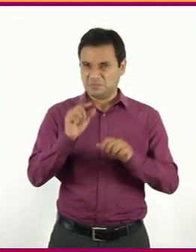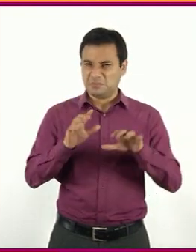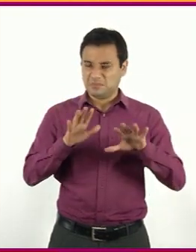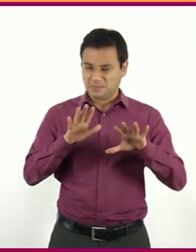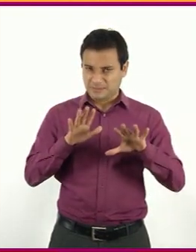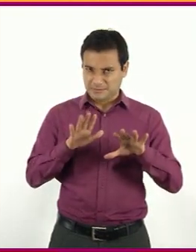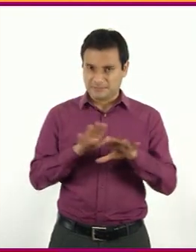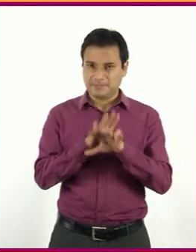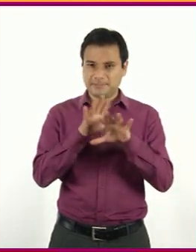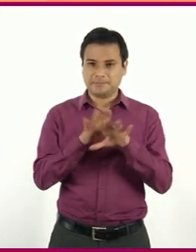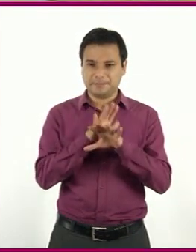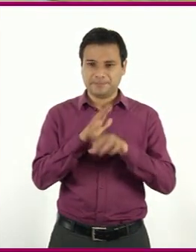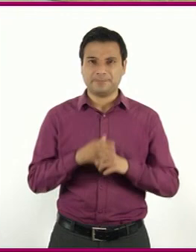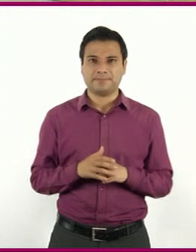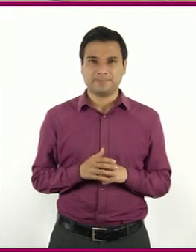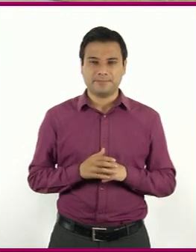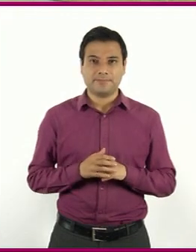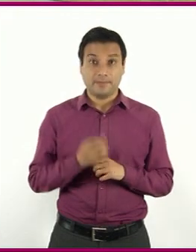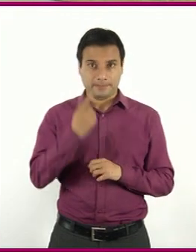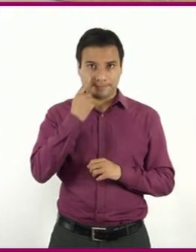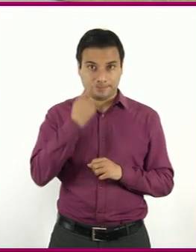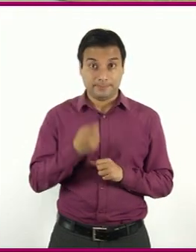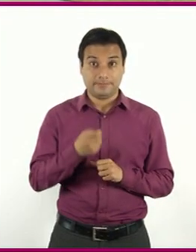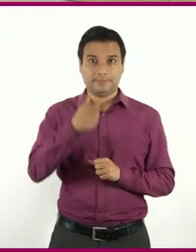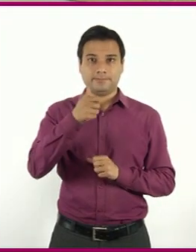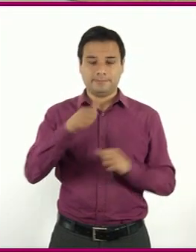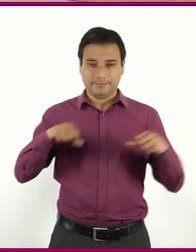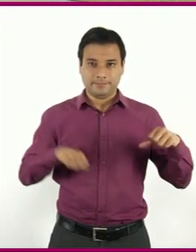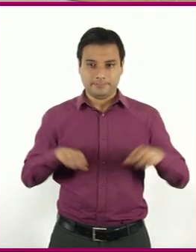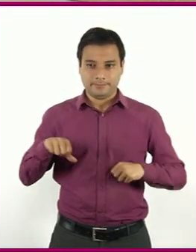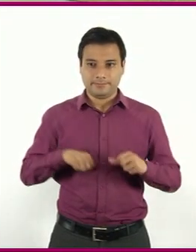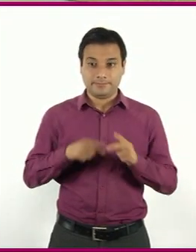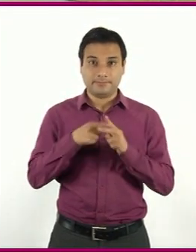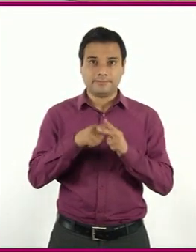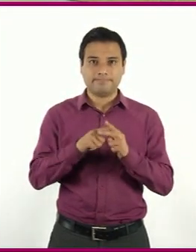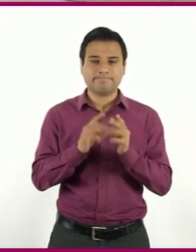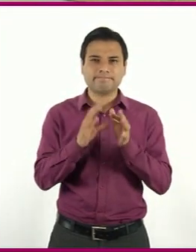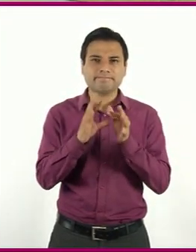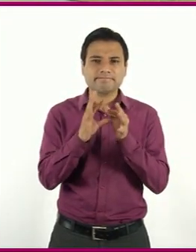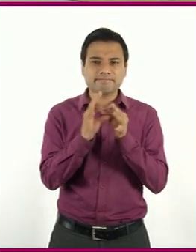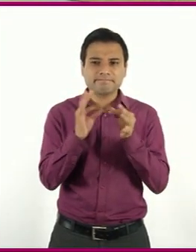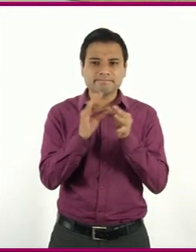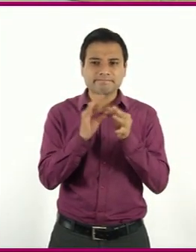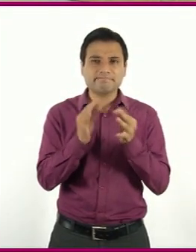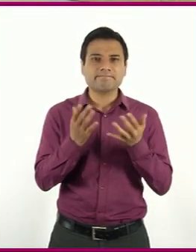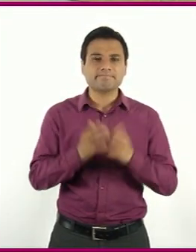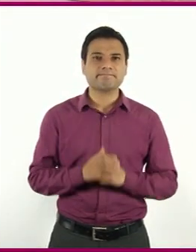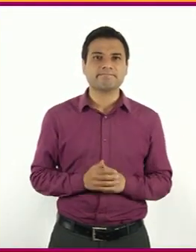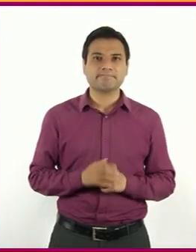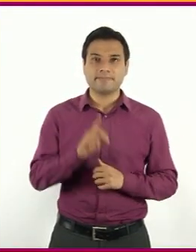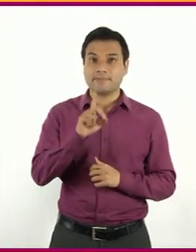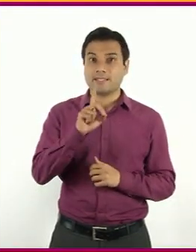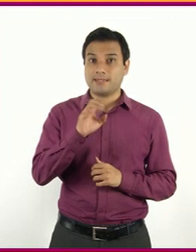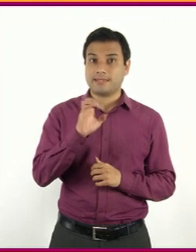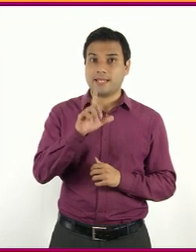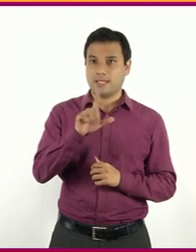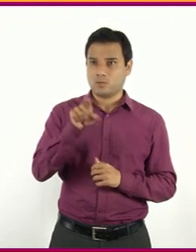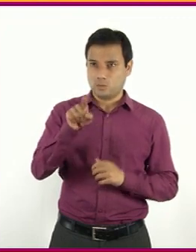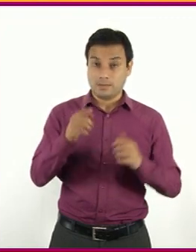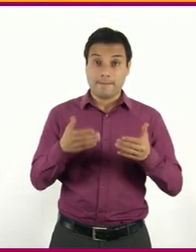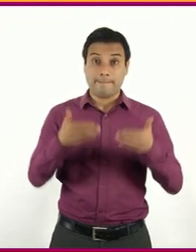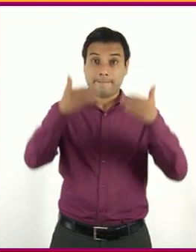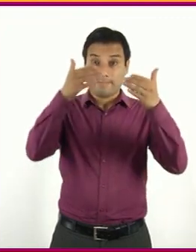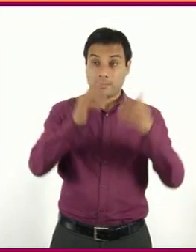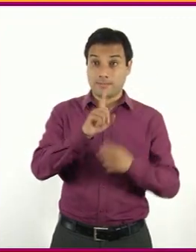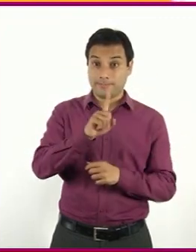a realizar nuestra primera. Muy bien. Vamos, maestro. Perfecto. Explíquenos. ¿Qué vamos a hacer? Daniel, te vas a colocar frente a la pared sin